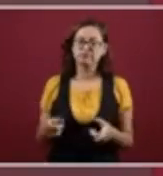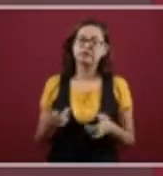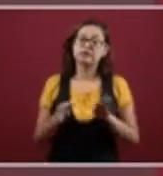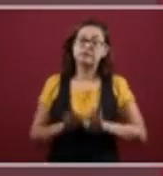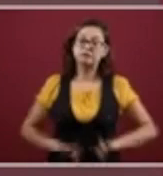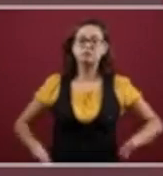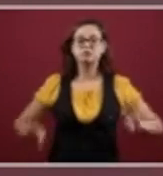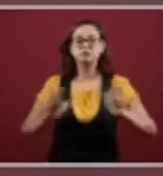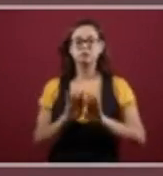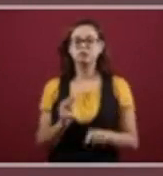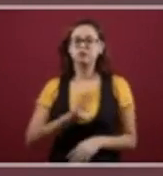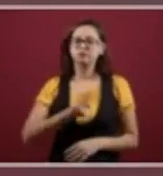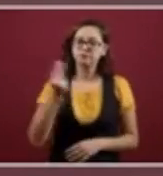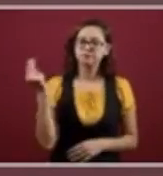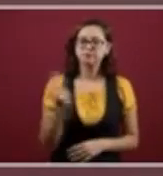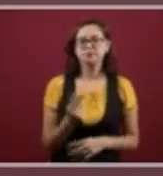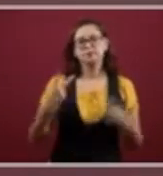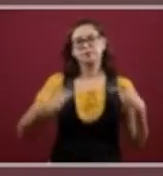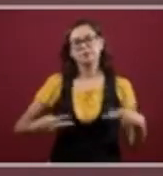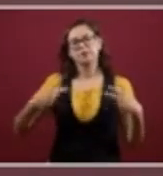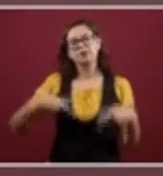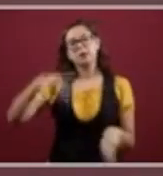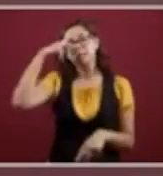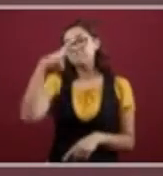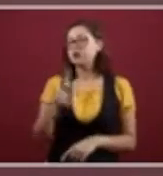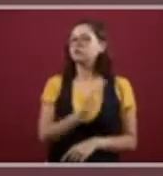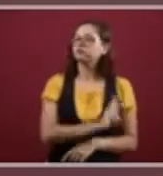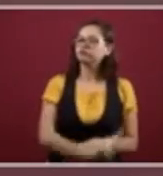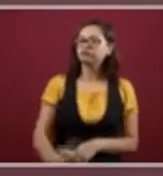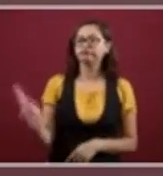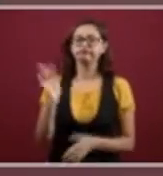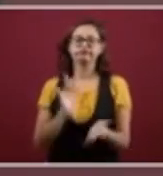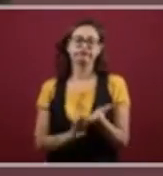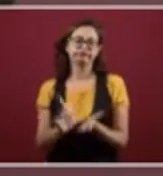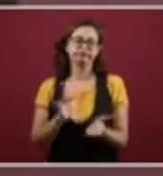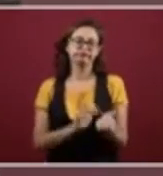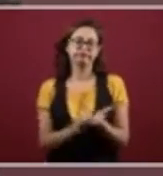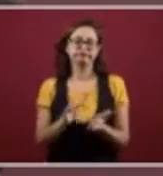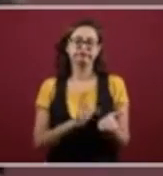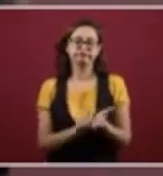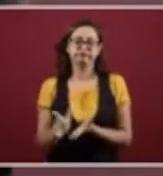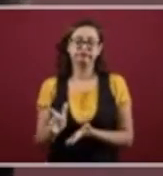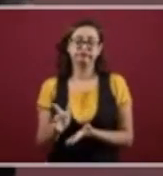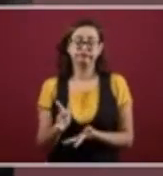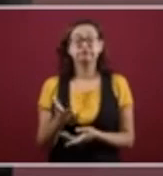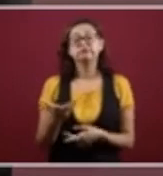apoyo de todos los ciudadanos porque hace falta